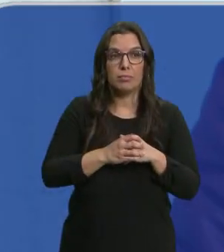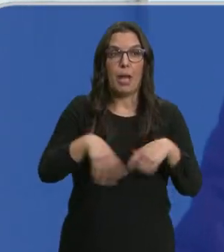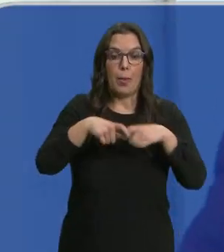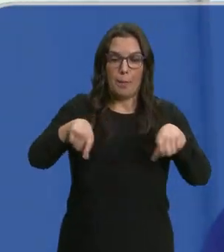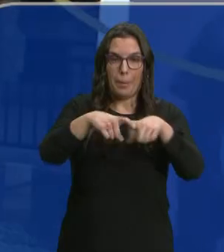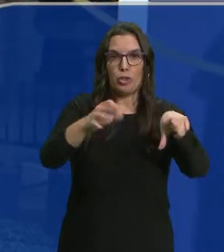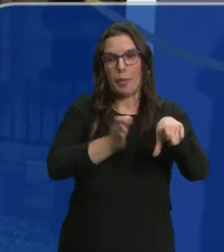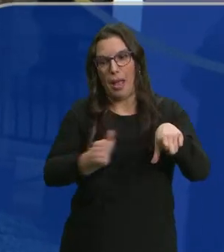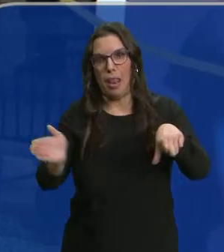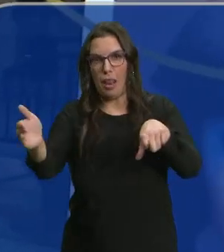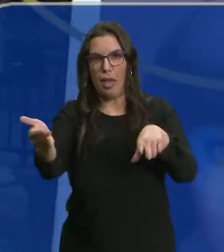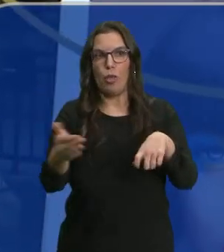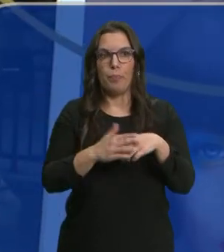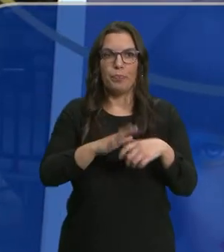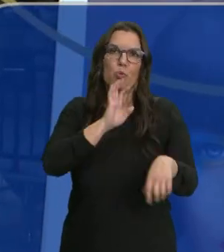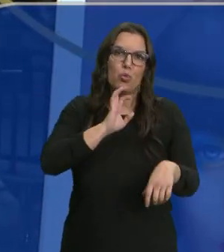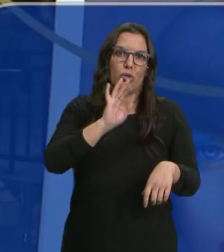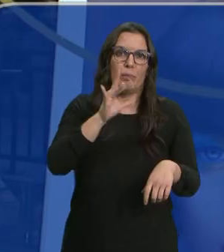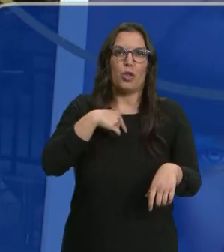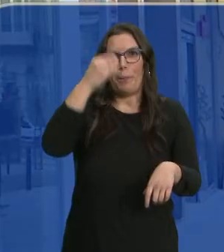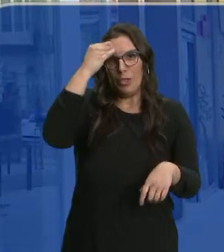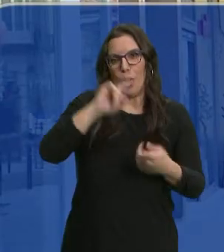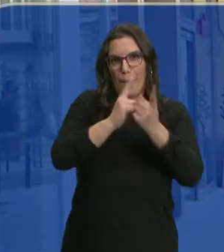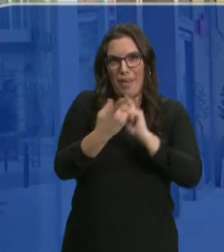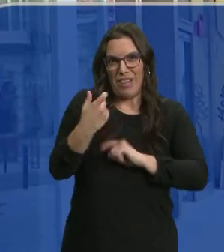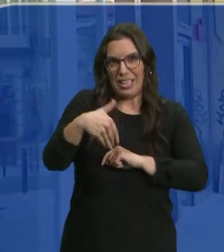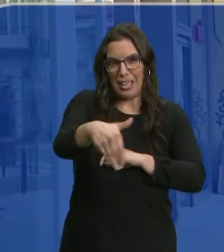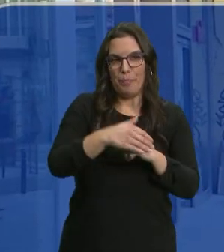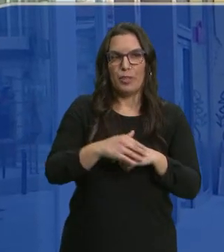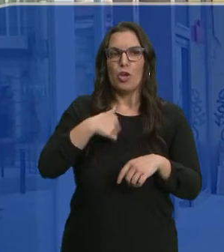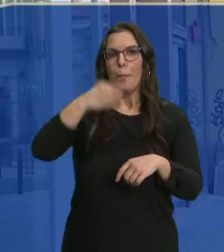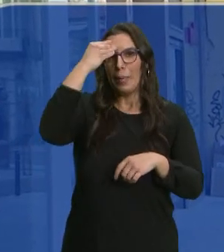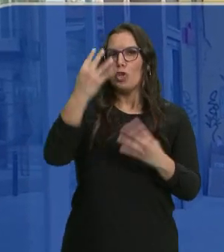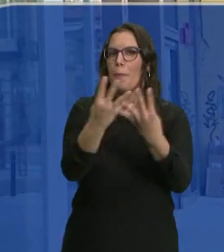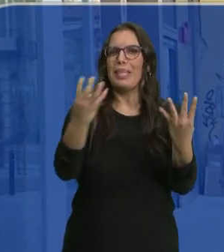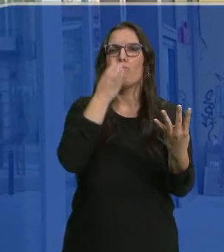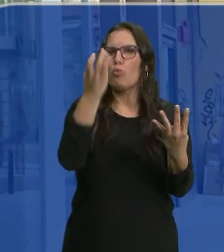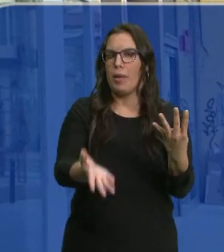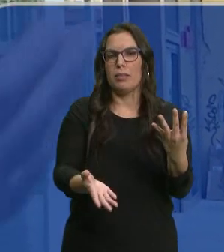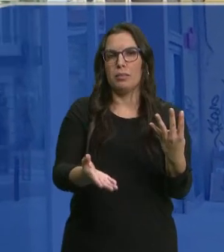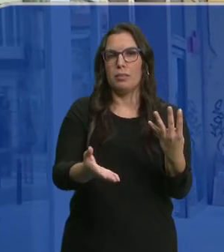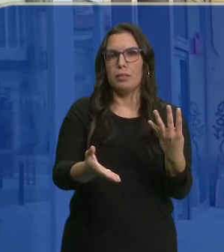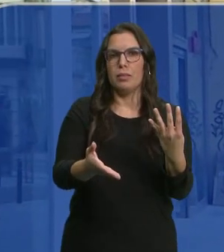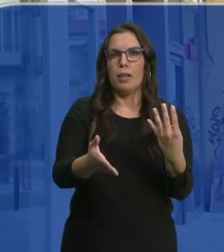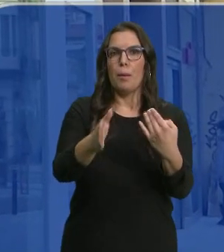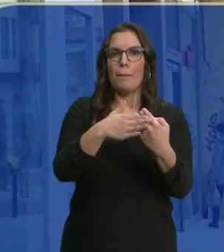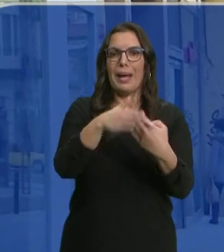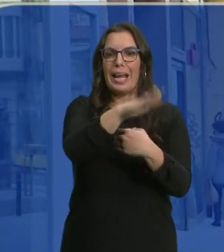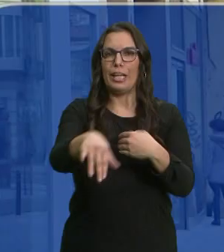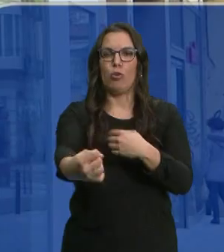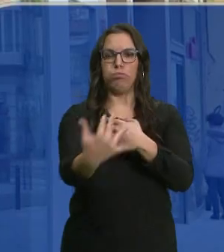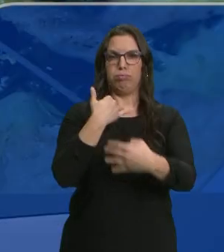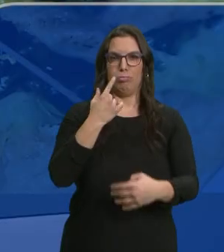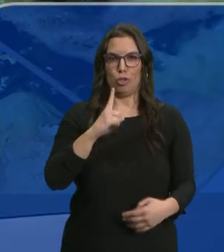peatones tenía que estar por un lado. Es curioso, sí, pero yo entiendo que va a estar ahí. Yo pienso que está muy bien la valla que han hecho aquí para los niños, para que no salgan, ¿eh?